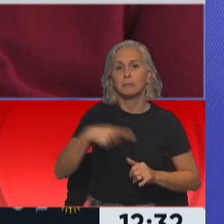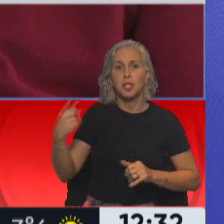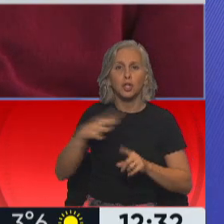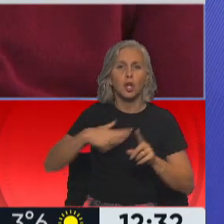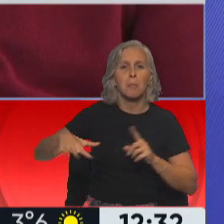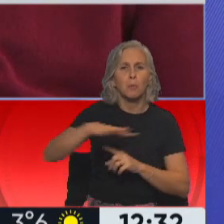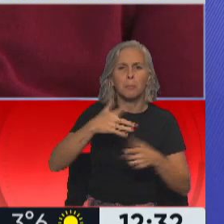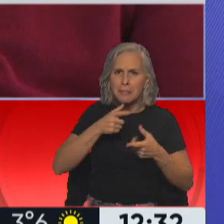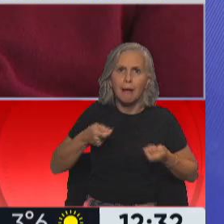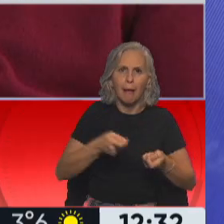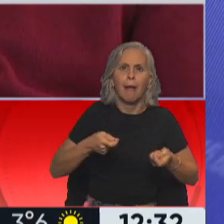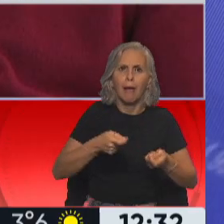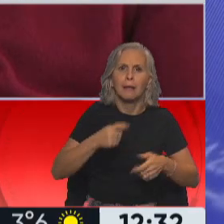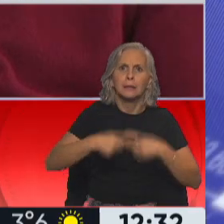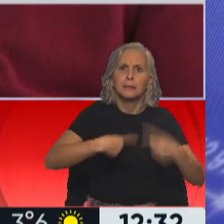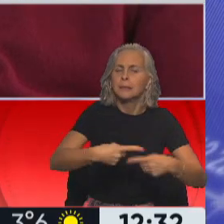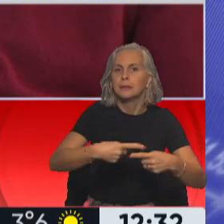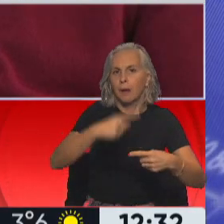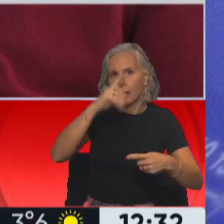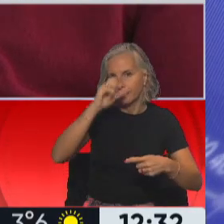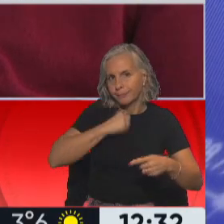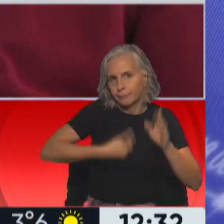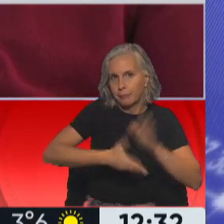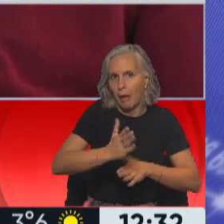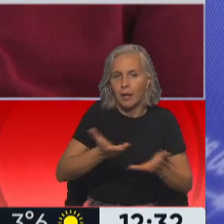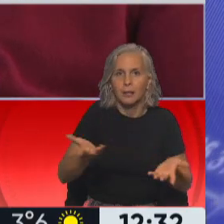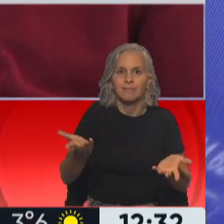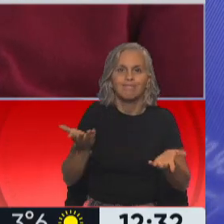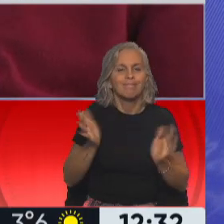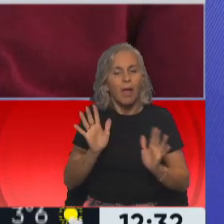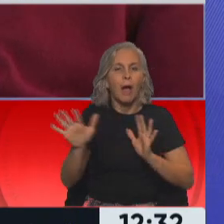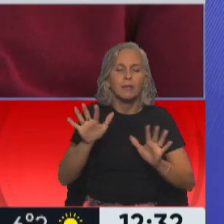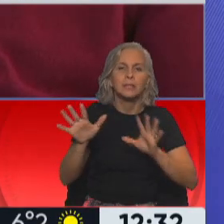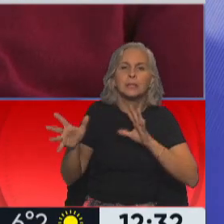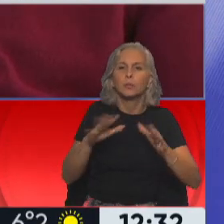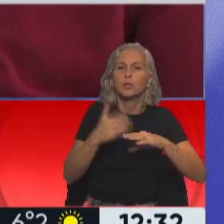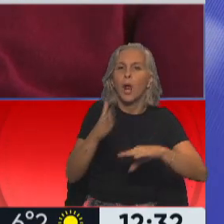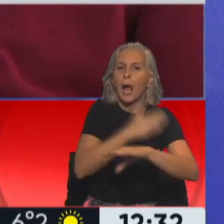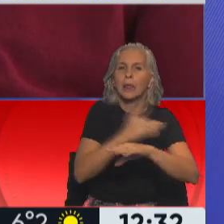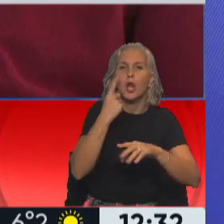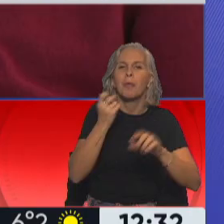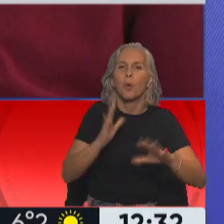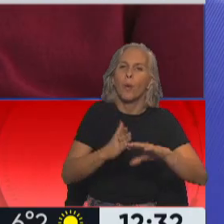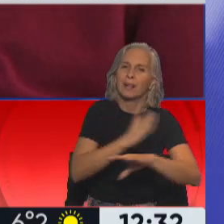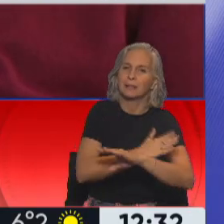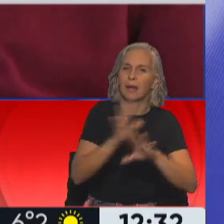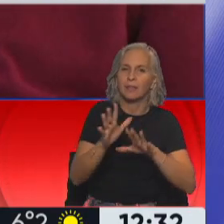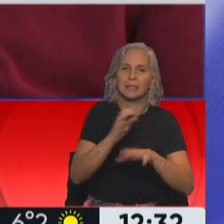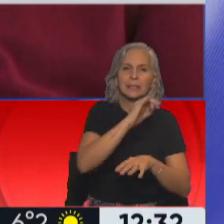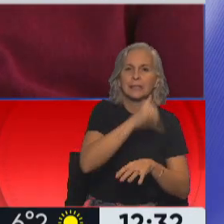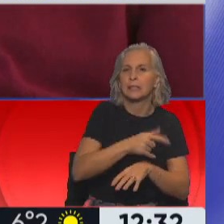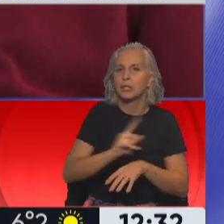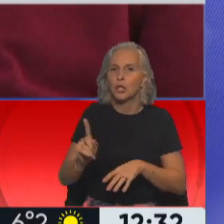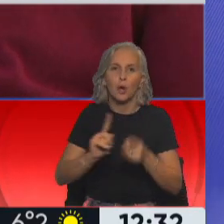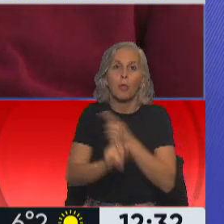claro, digamos, la situación para poder preverla. Muchas veces es un efecto de todo o nada, a veces no.